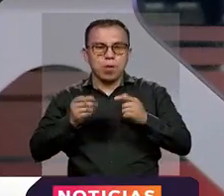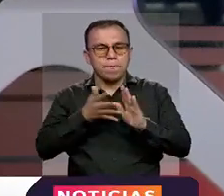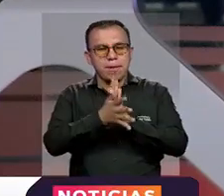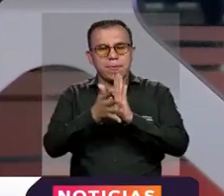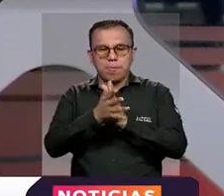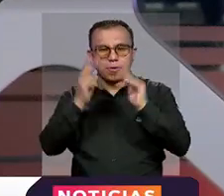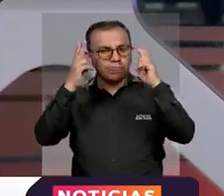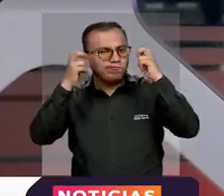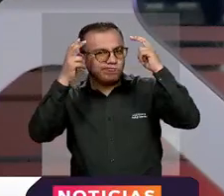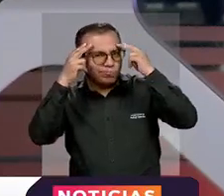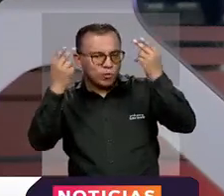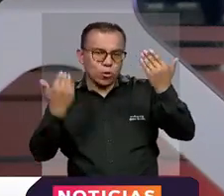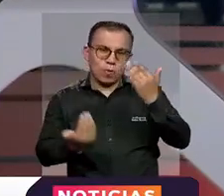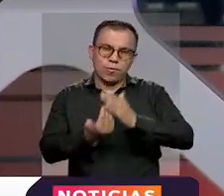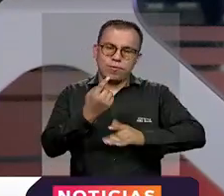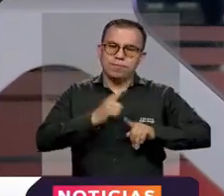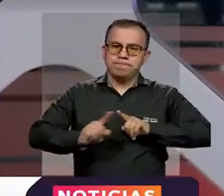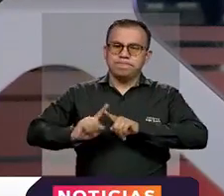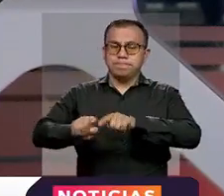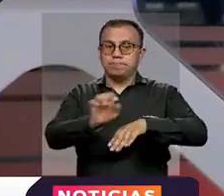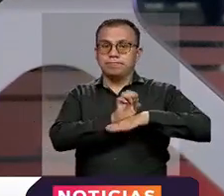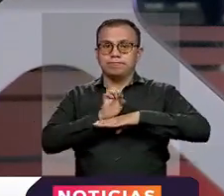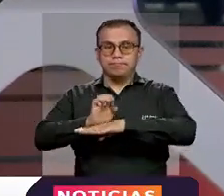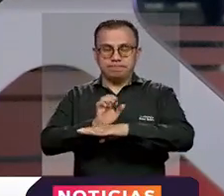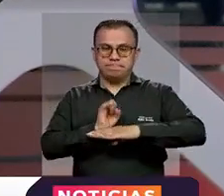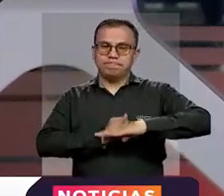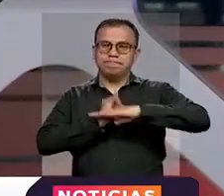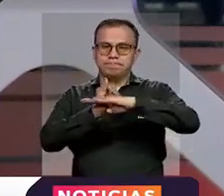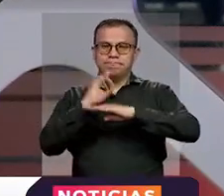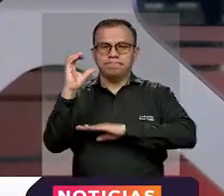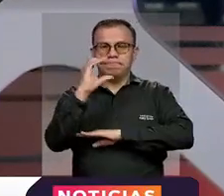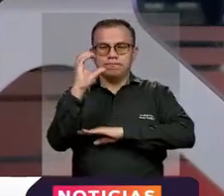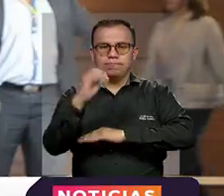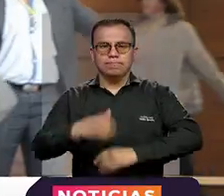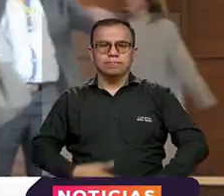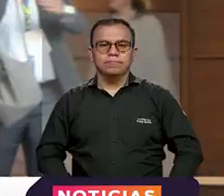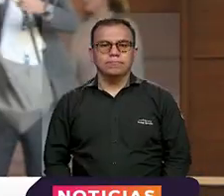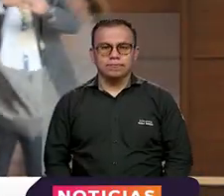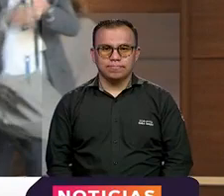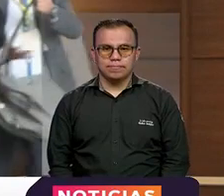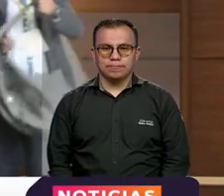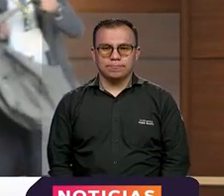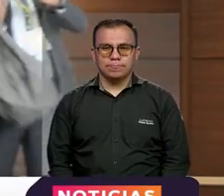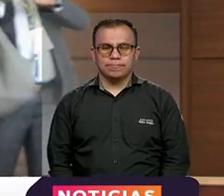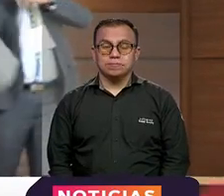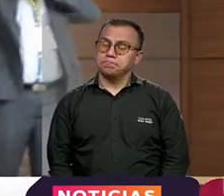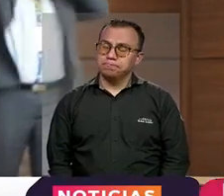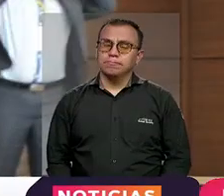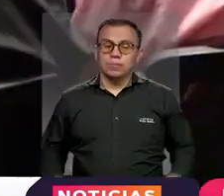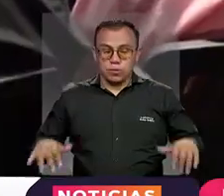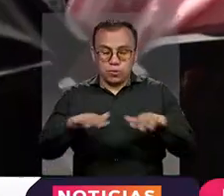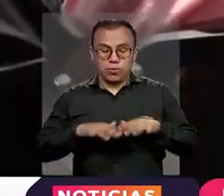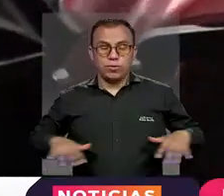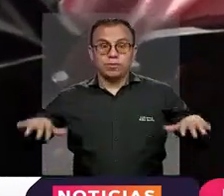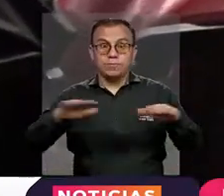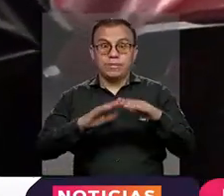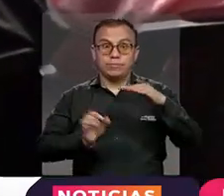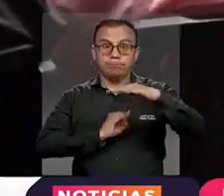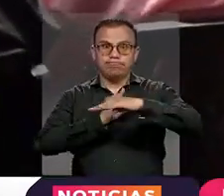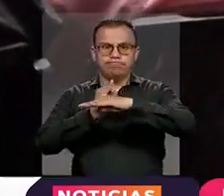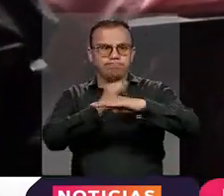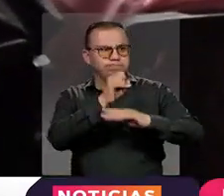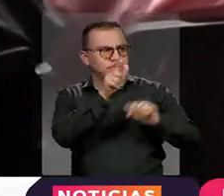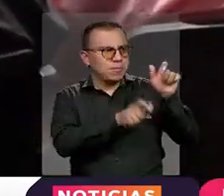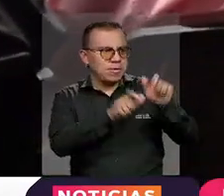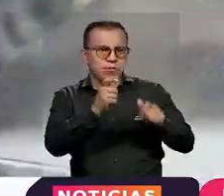el conocimiento generado en las diferentes entidades e instituciones del país. Es un espacio donde las instituciones,